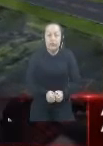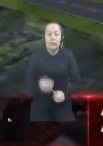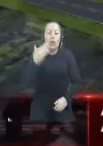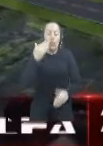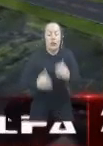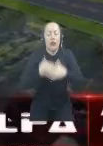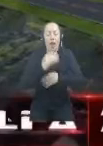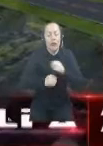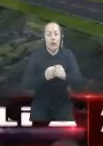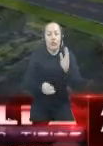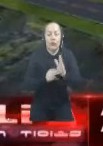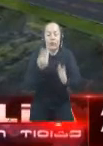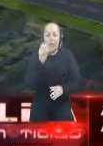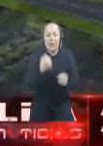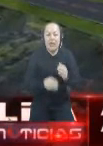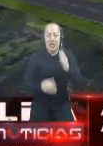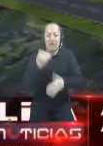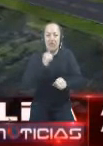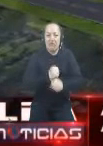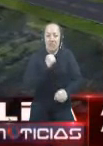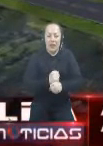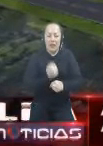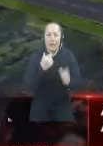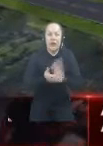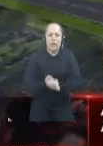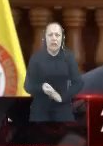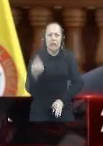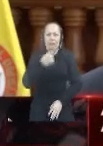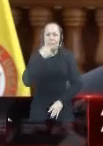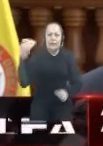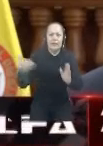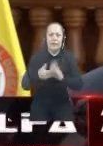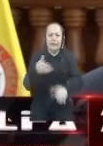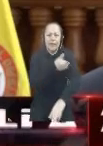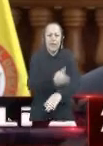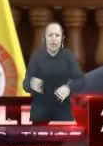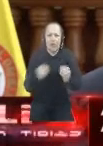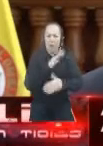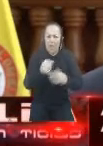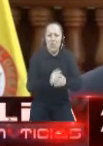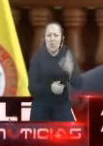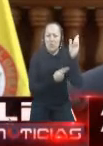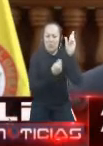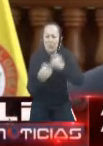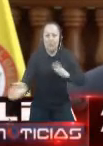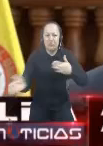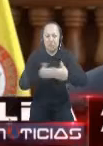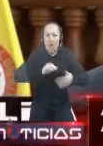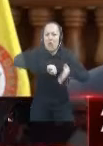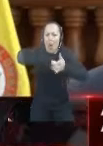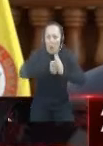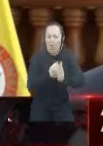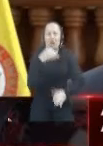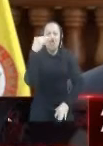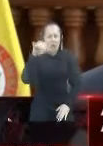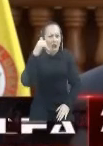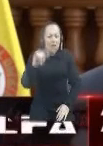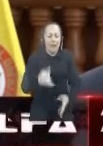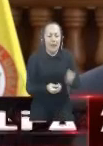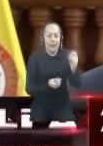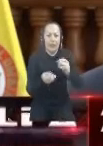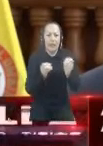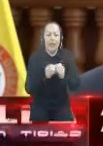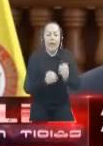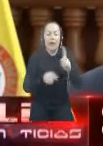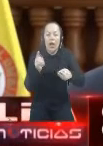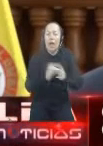próximo año. Ya están asegurados 100.000 millones de pesos del presupuesto nacional de este año. Están